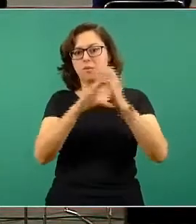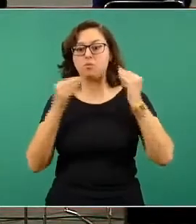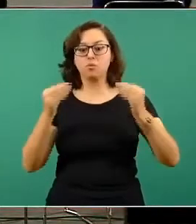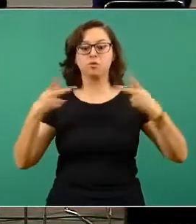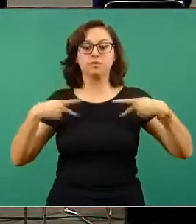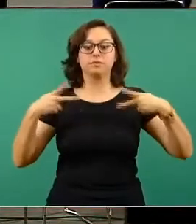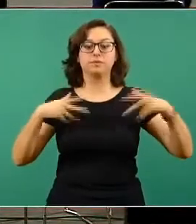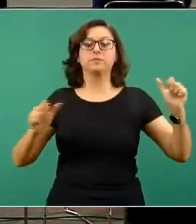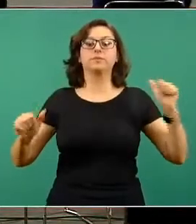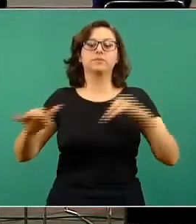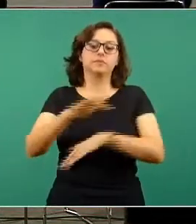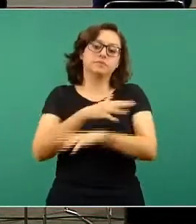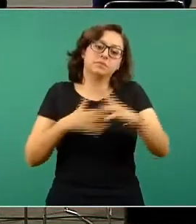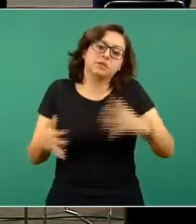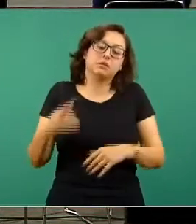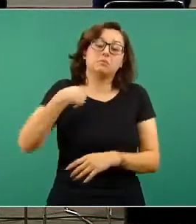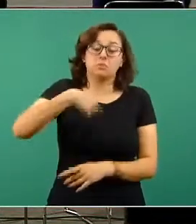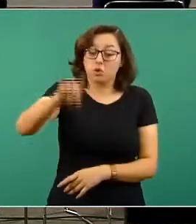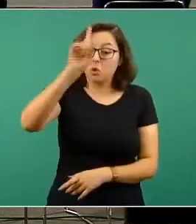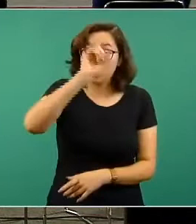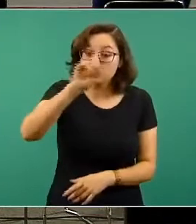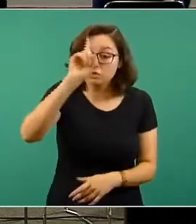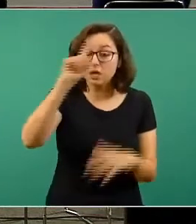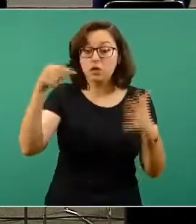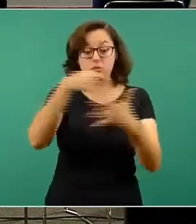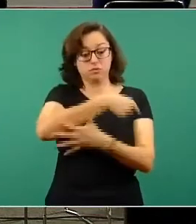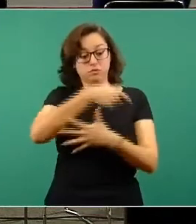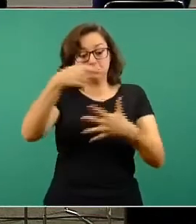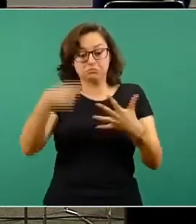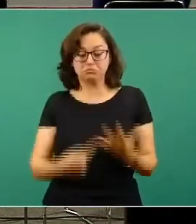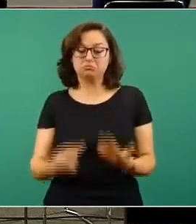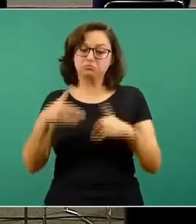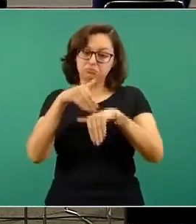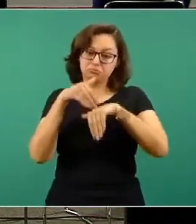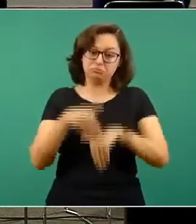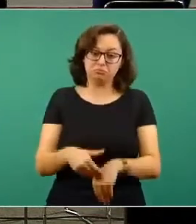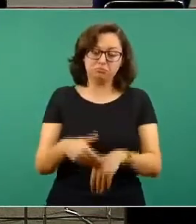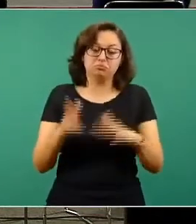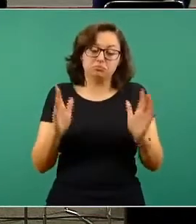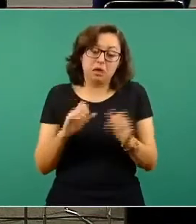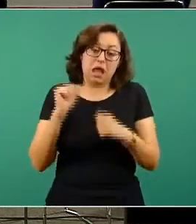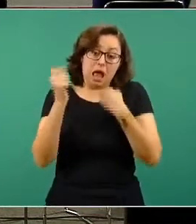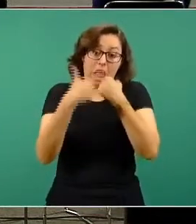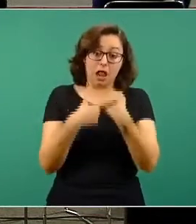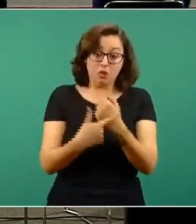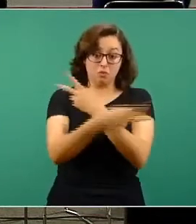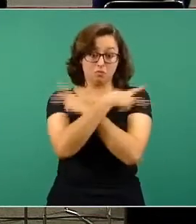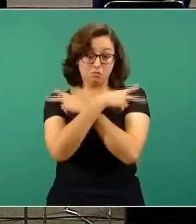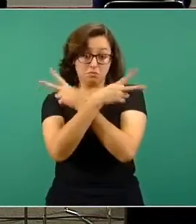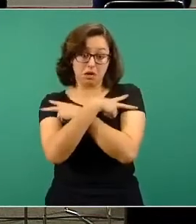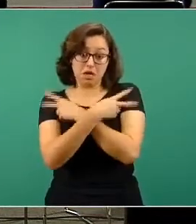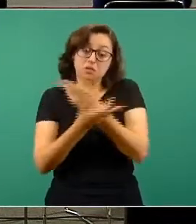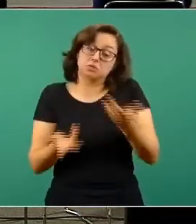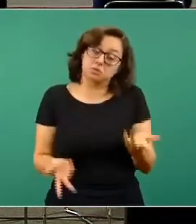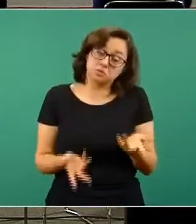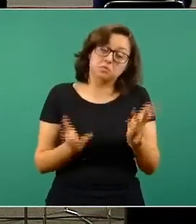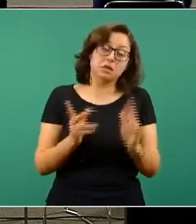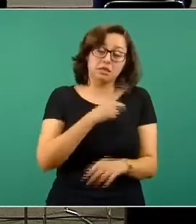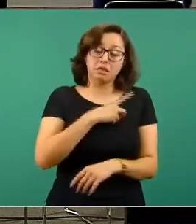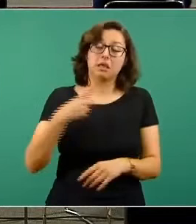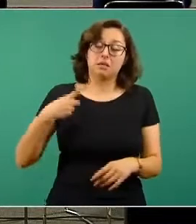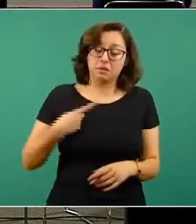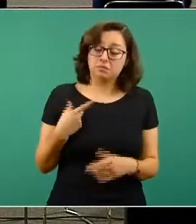instrucciones, pongamos de nuestra mejor parte para poder llevar a cabo las actividades del uso adecuado del cubrebocas, el